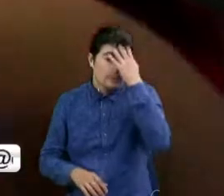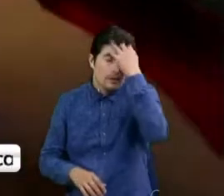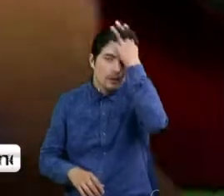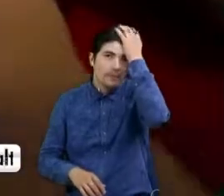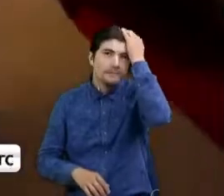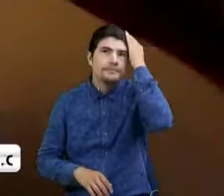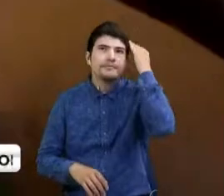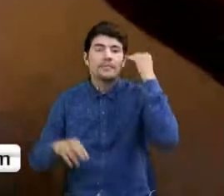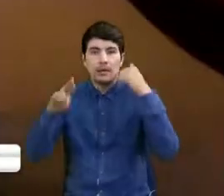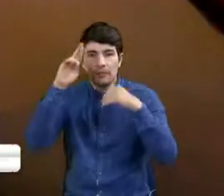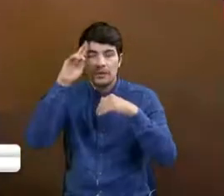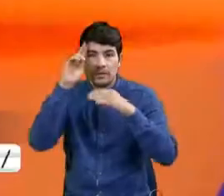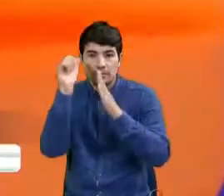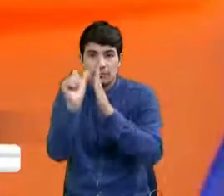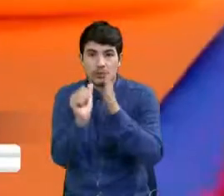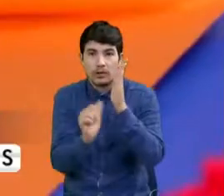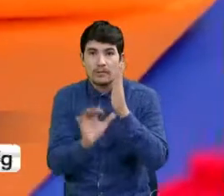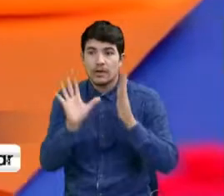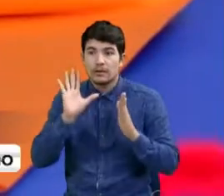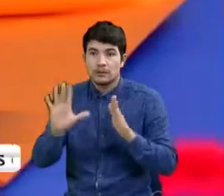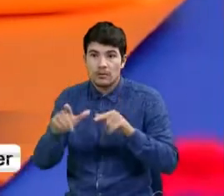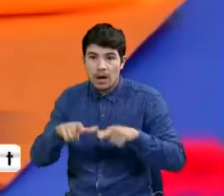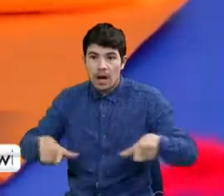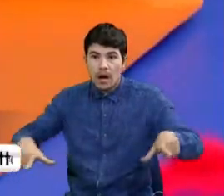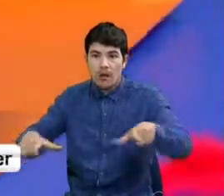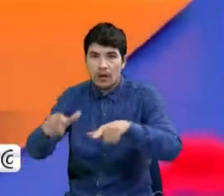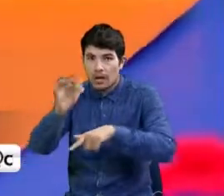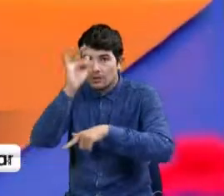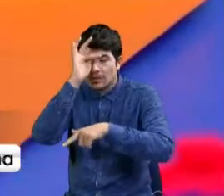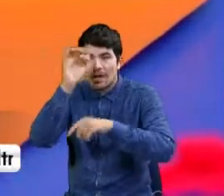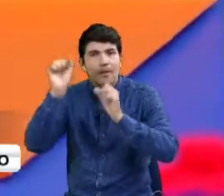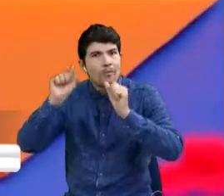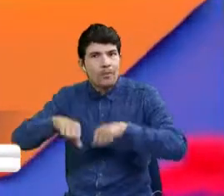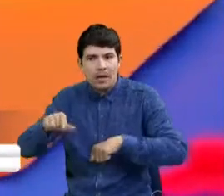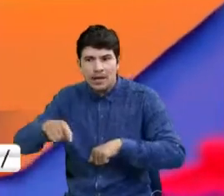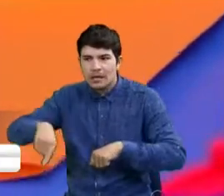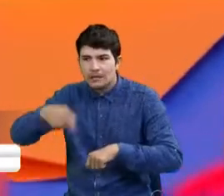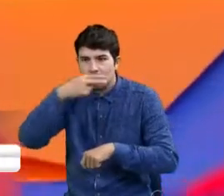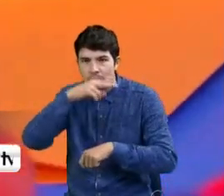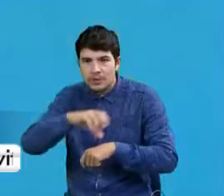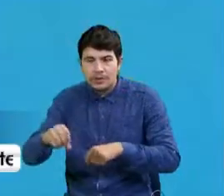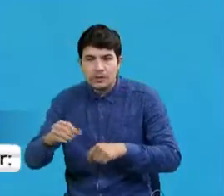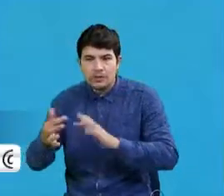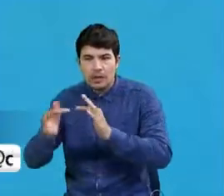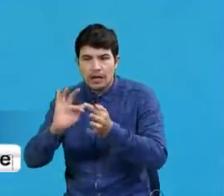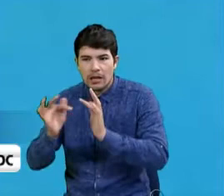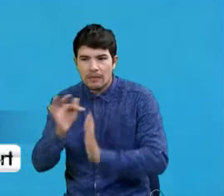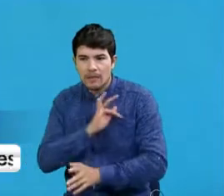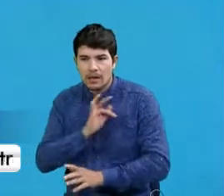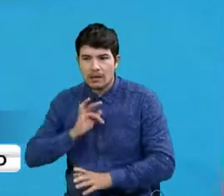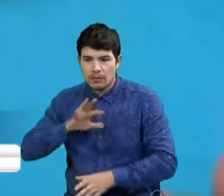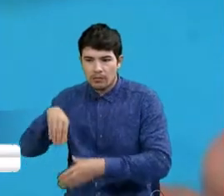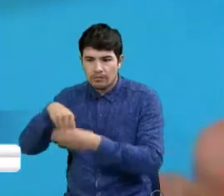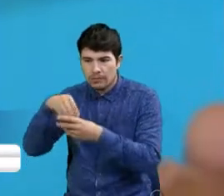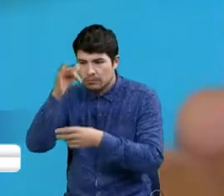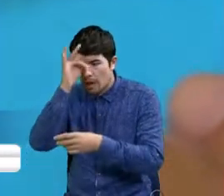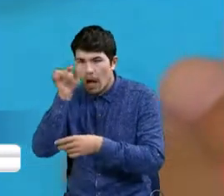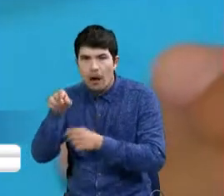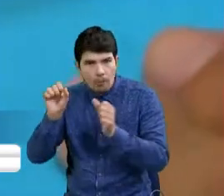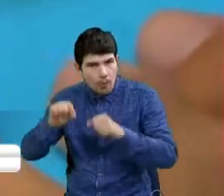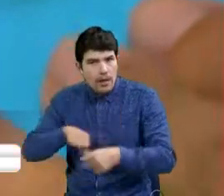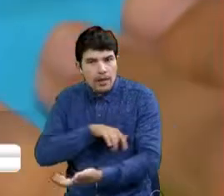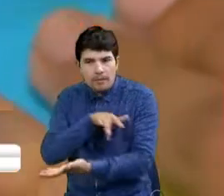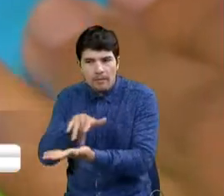existe un programa denominado Aula Hospitalaria que les permite continuar sus estudios sin necesidad de asistir a clase.